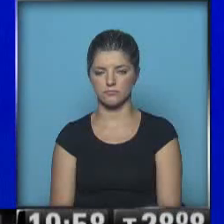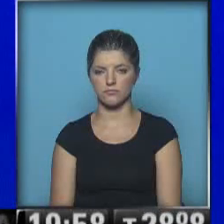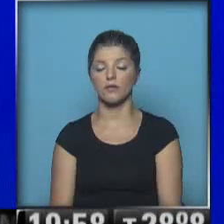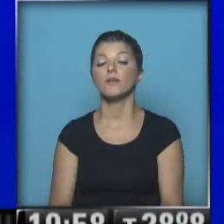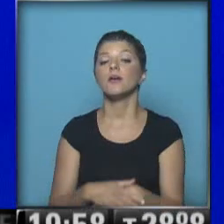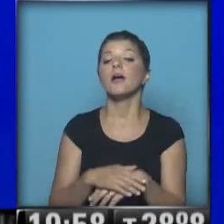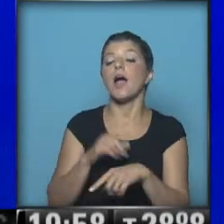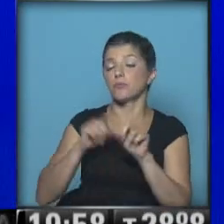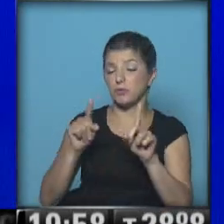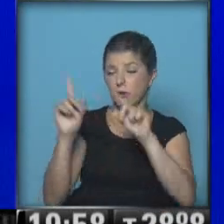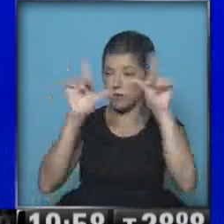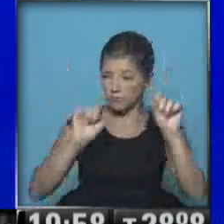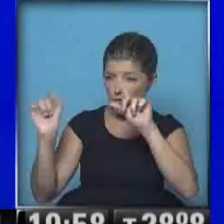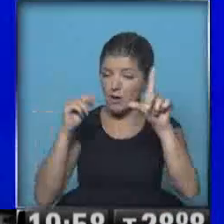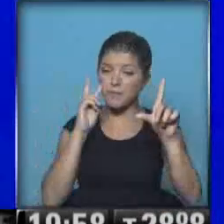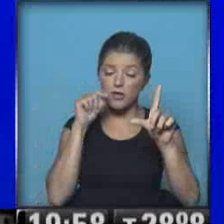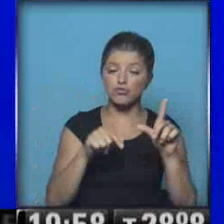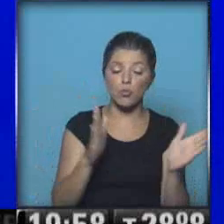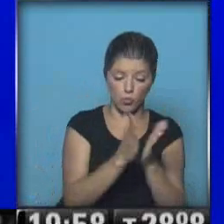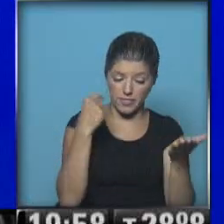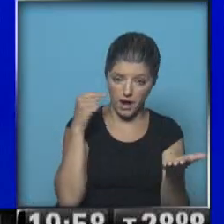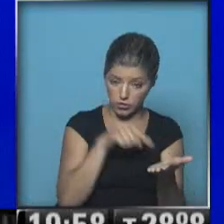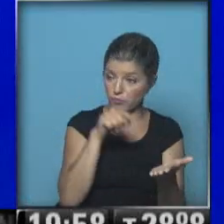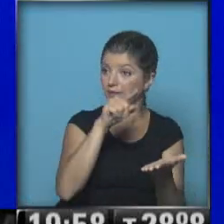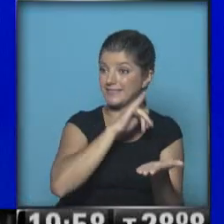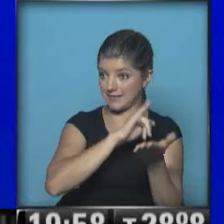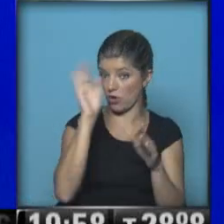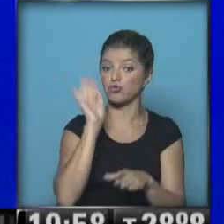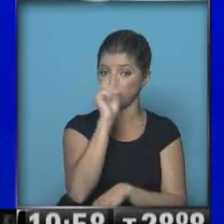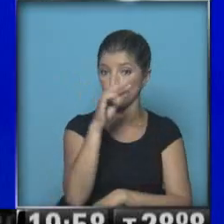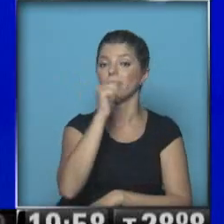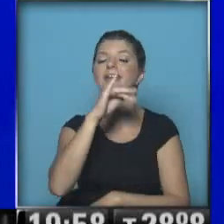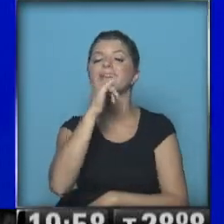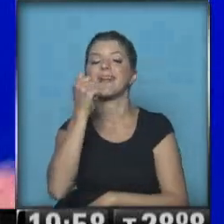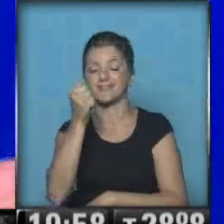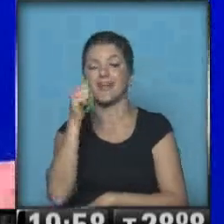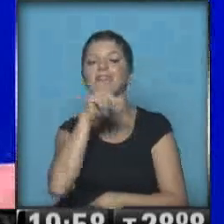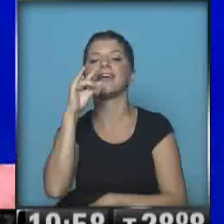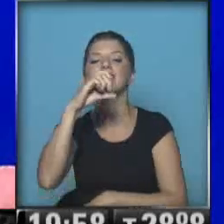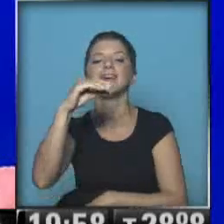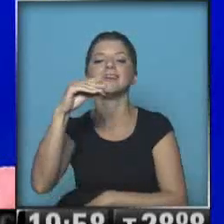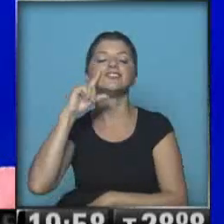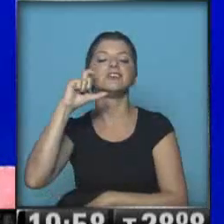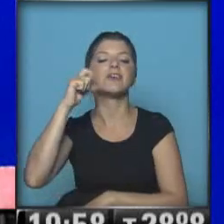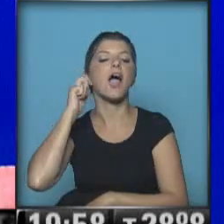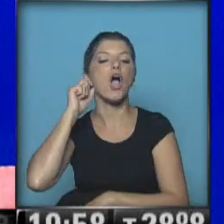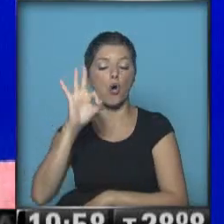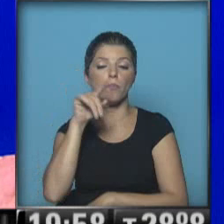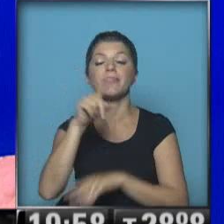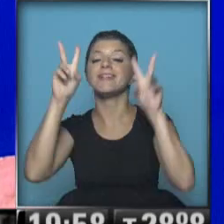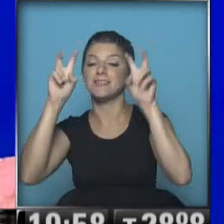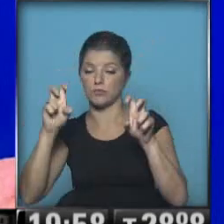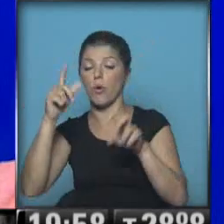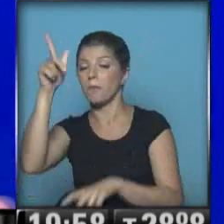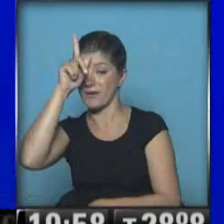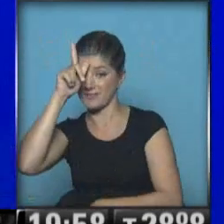Mientras veía estas imágenes, estaba revisando un diario justamente de Estados Unidos que se llama La Raza, de la ciudad de Chicago. Uno de sus títulos es Policía de